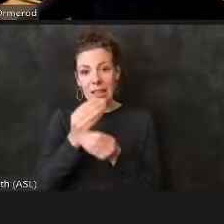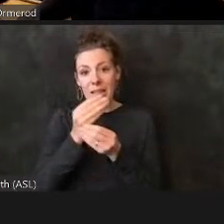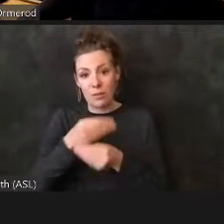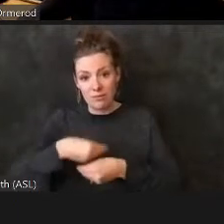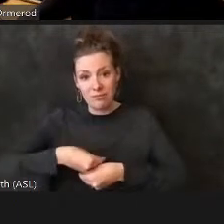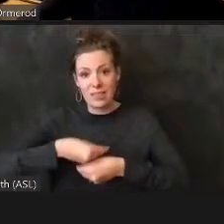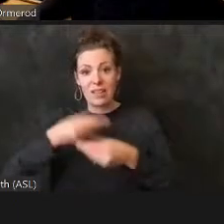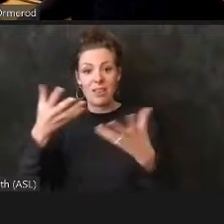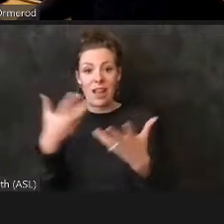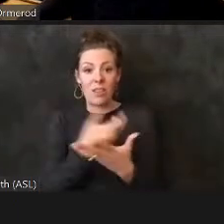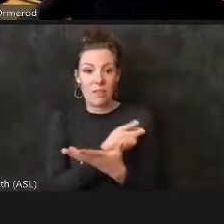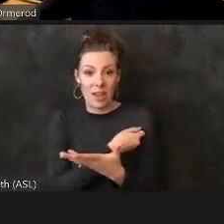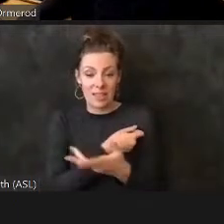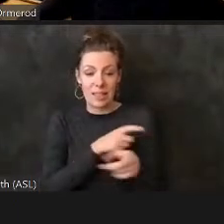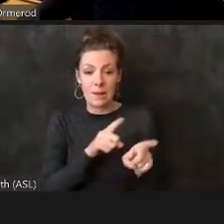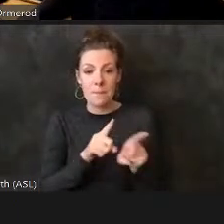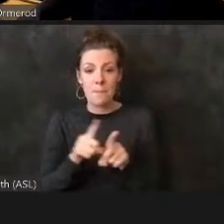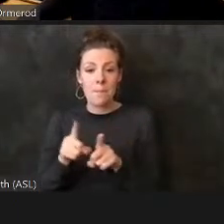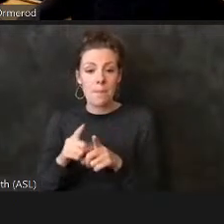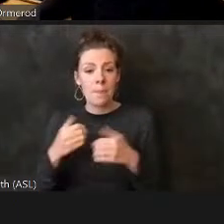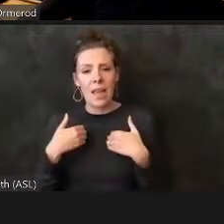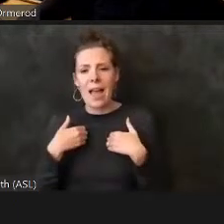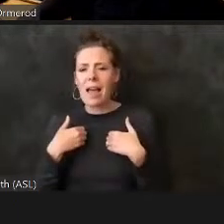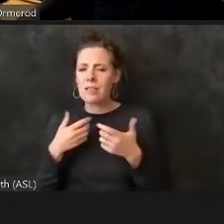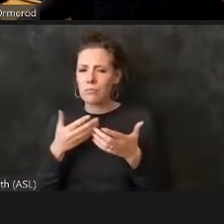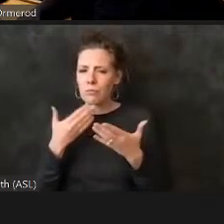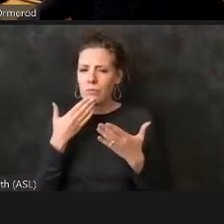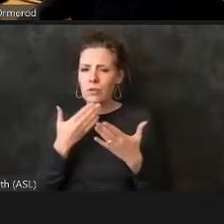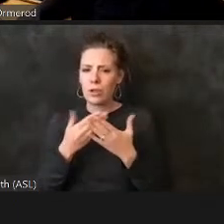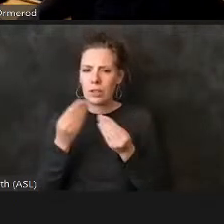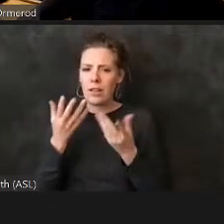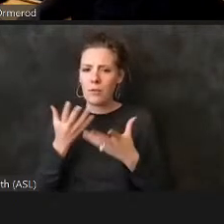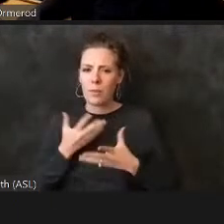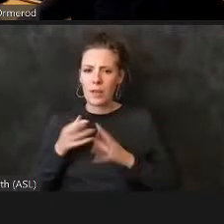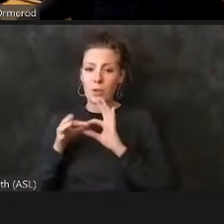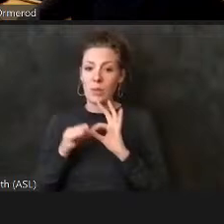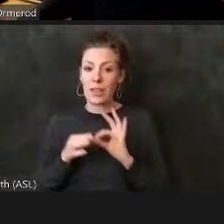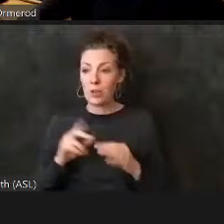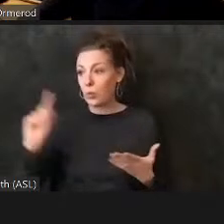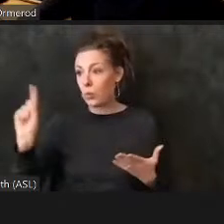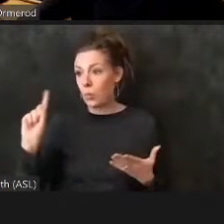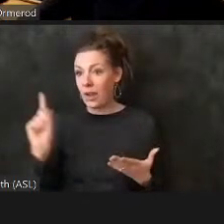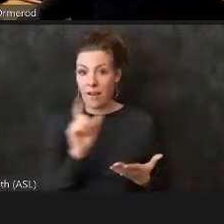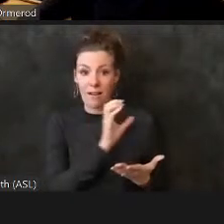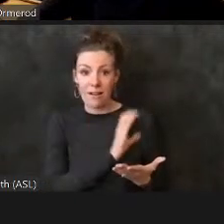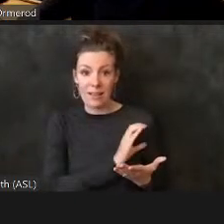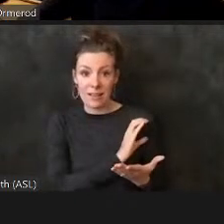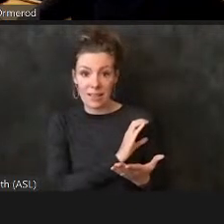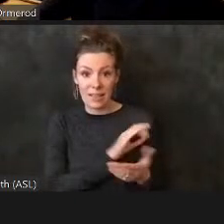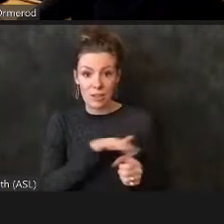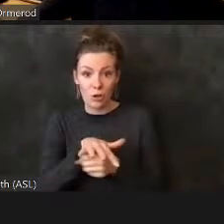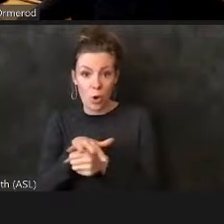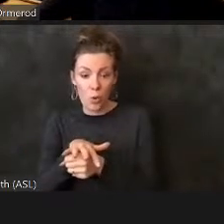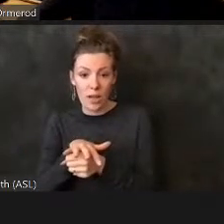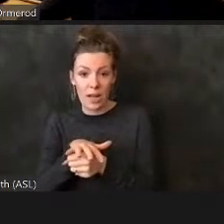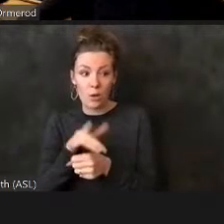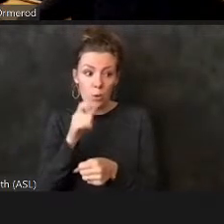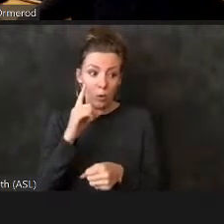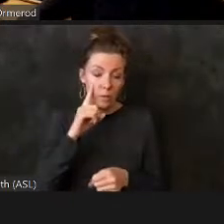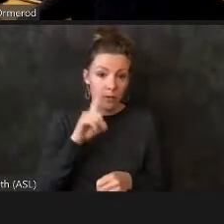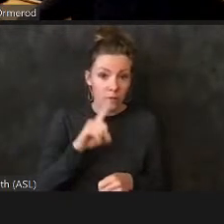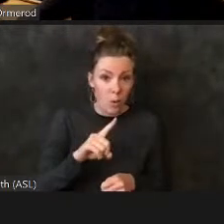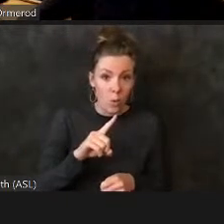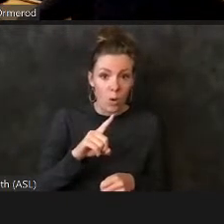está haciendo para pasar esta vacuna. Y información valuable, ¿verdad?, de dónde y lugares donde usted